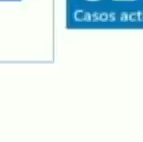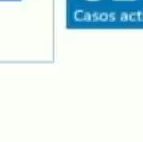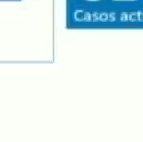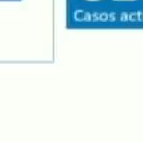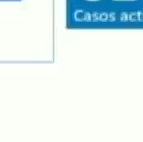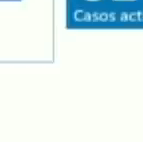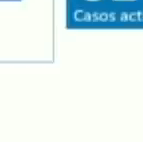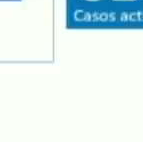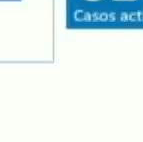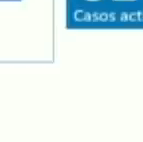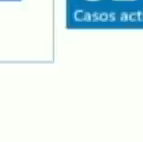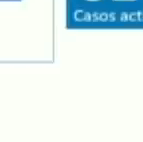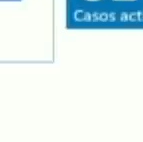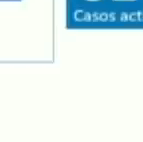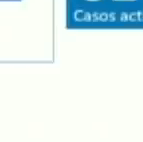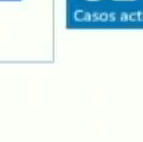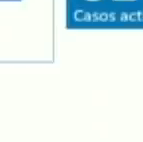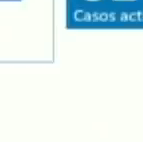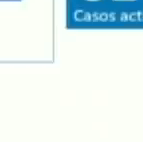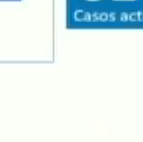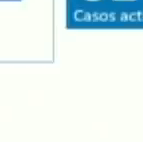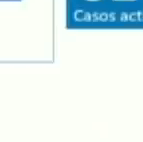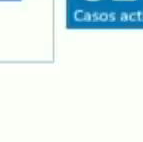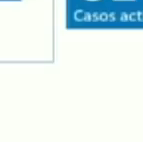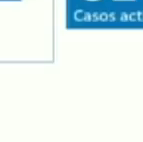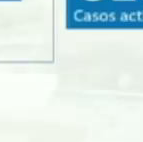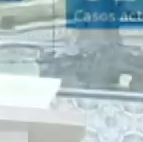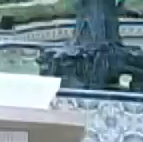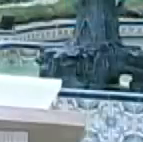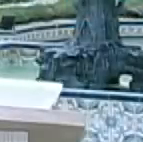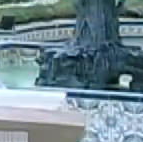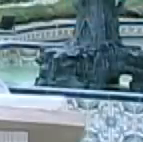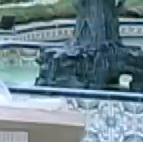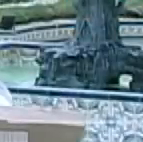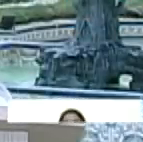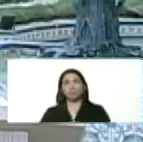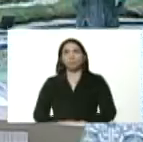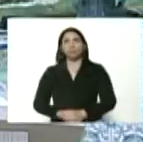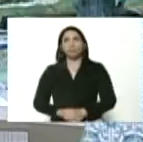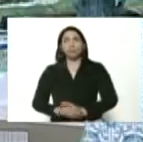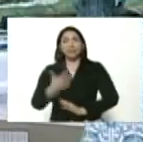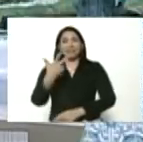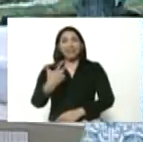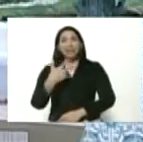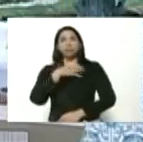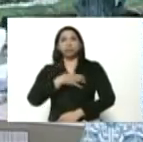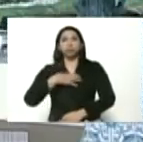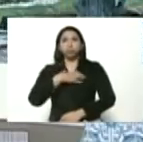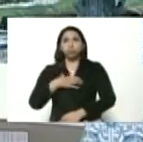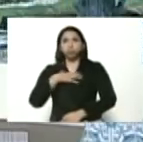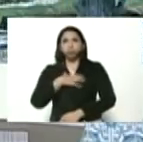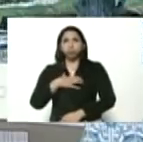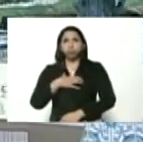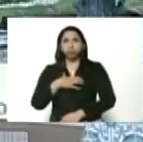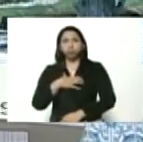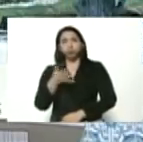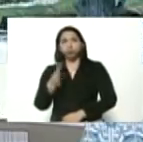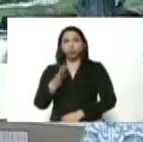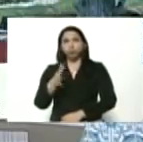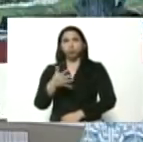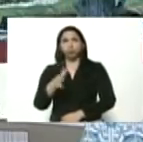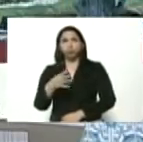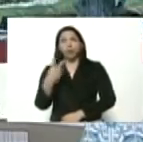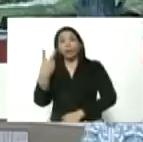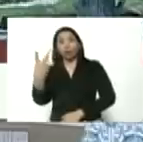de los cuales tres son de insuficiencia respiratoria aguda moderada y dos son de insuficiencia respiratoria